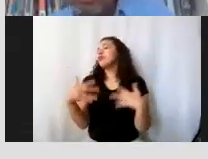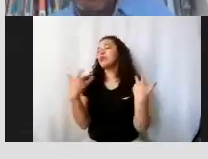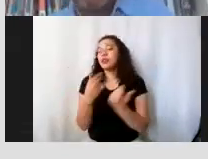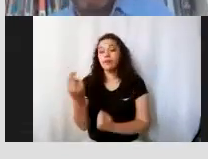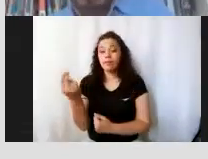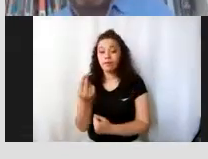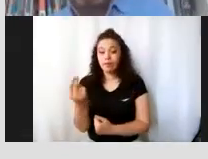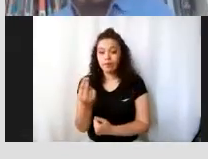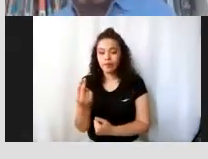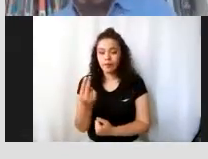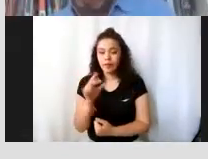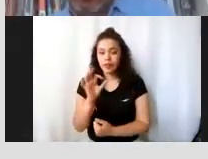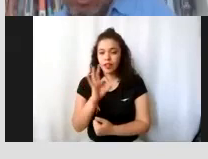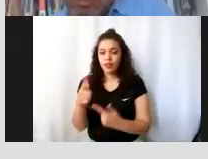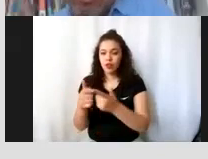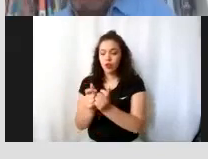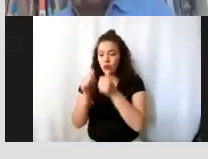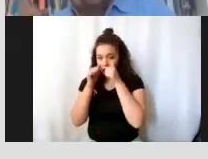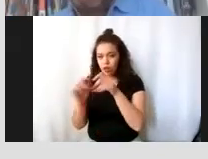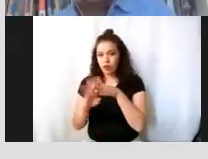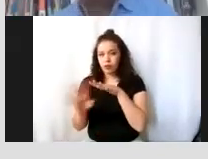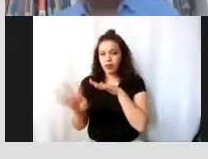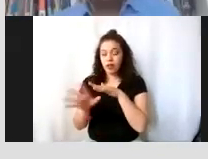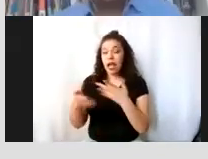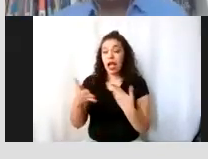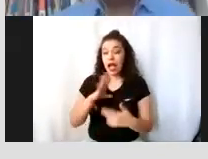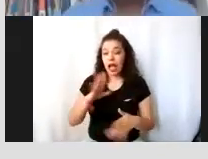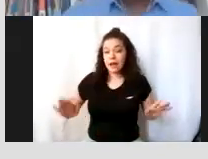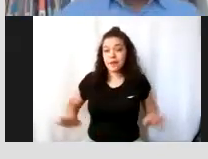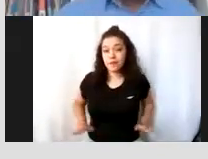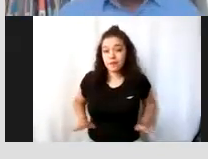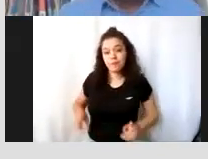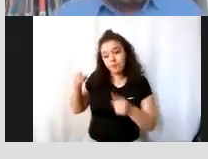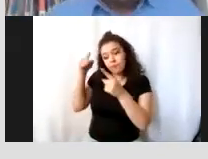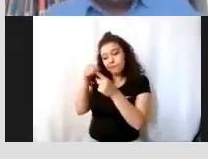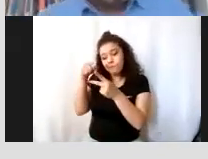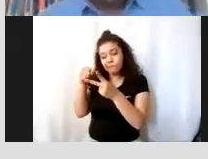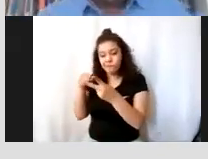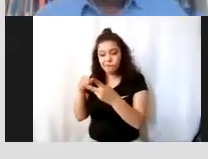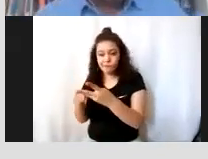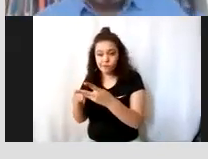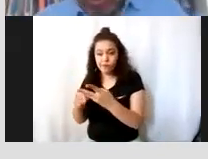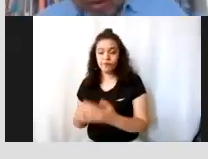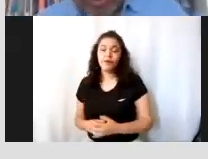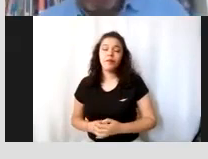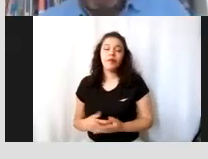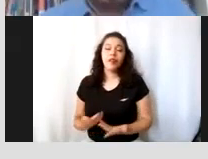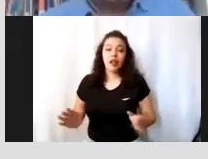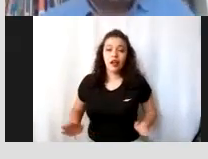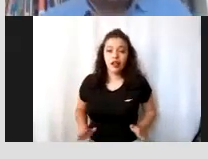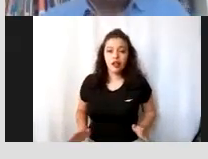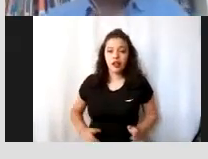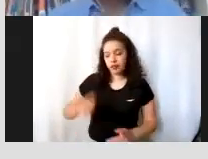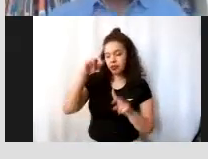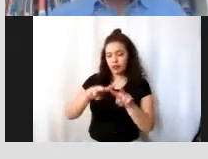rubro que se dedicara a migrantes, porque tienen características muy específicas. Características tanto de